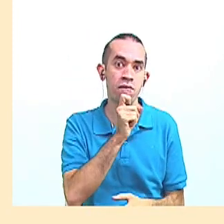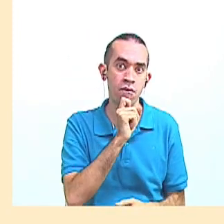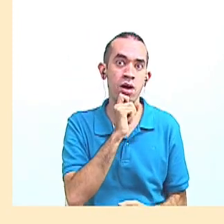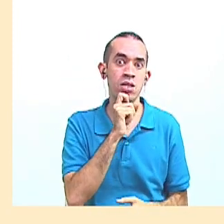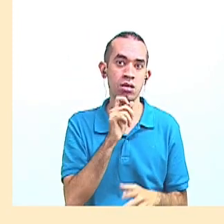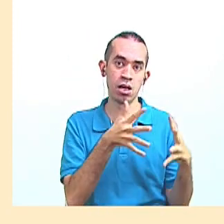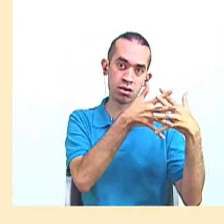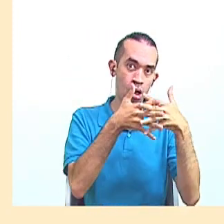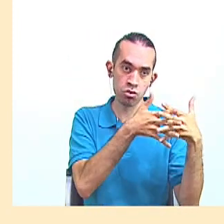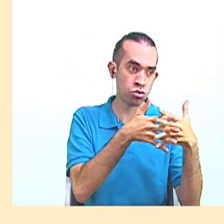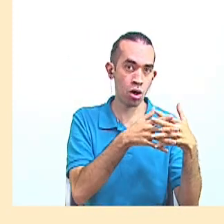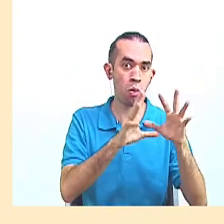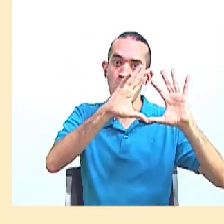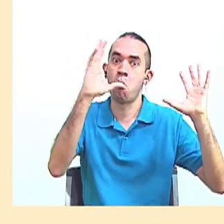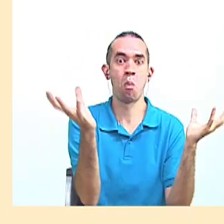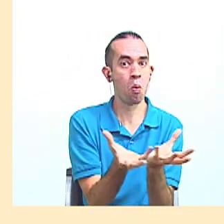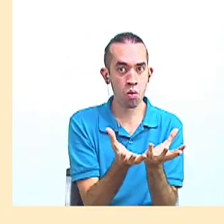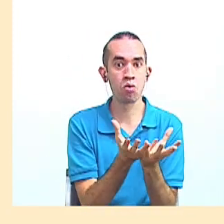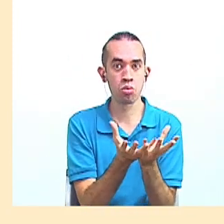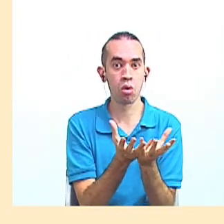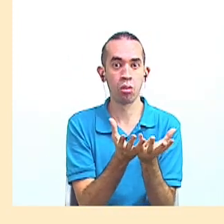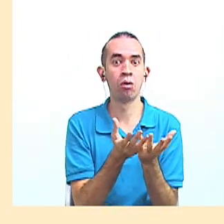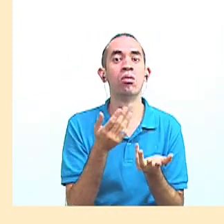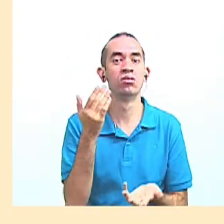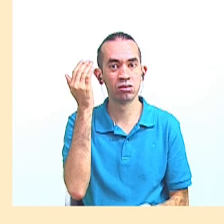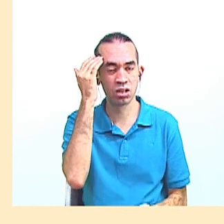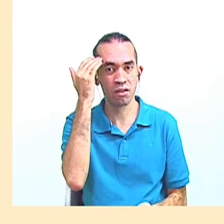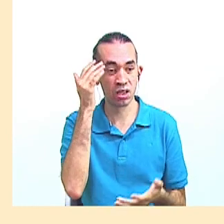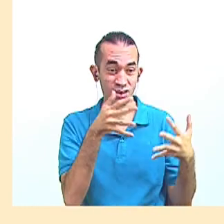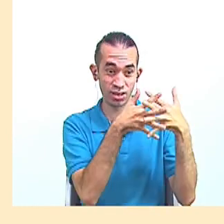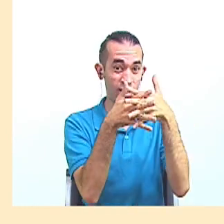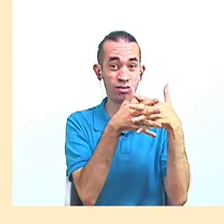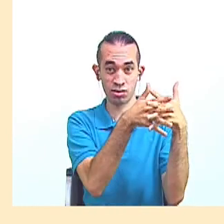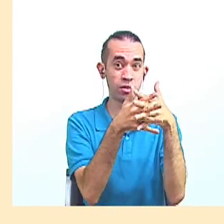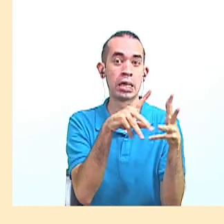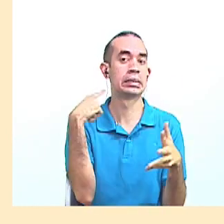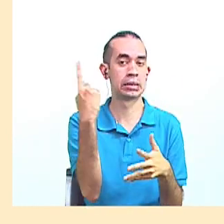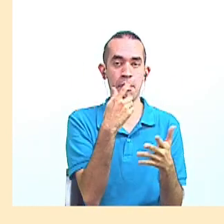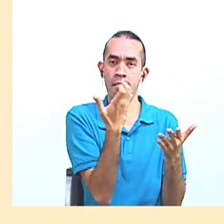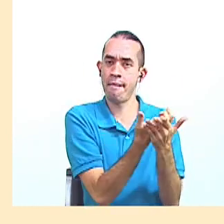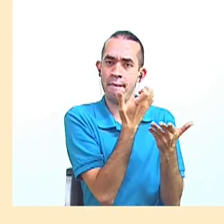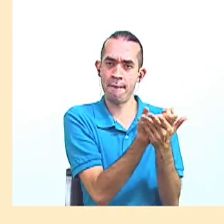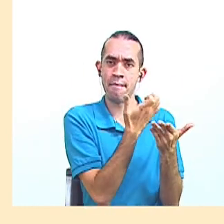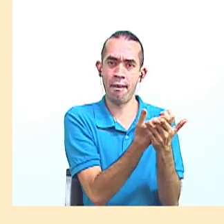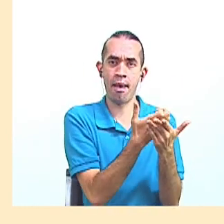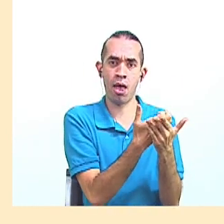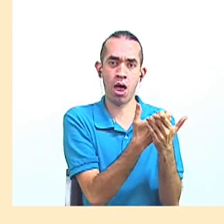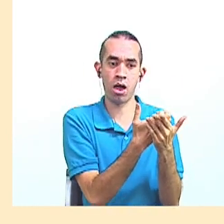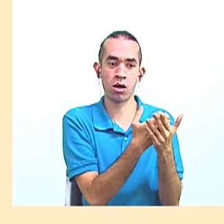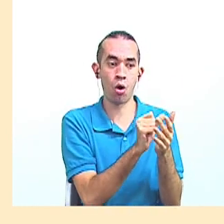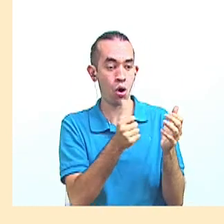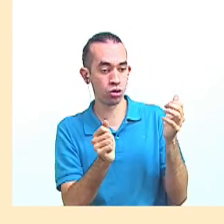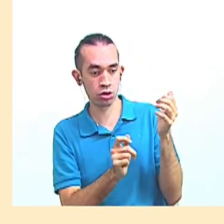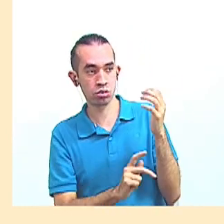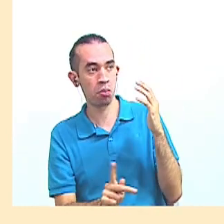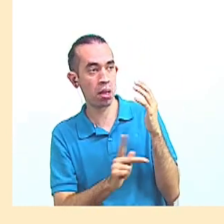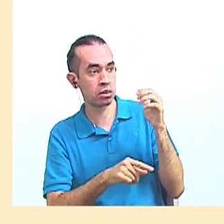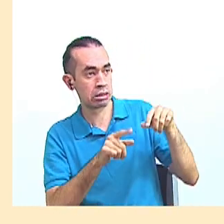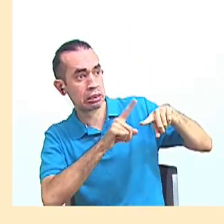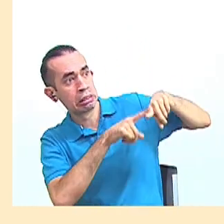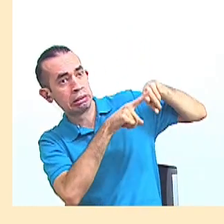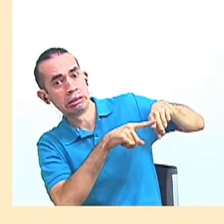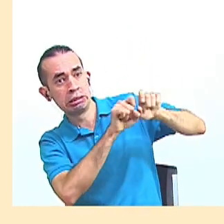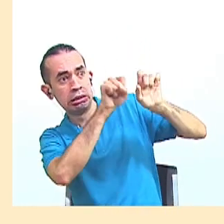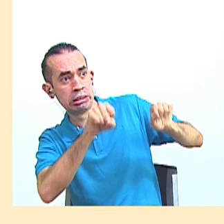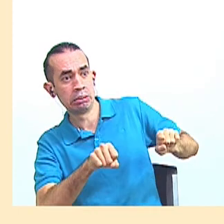Estados Unidos, sino para el resto del mundo, habida cuenta de que Estados Unidos siempre es una economía de la cual dependen muchos otros sistemas